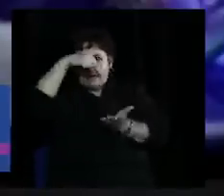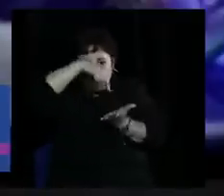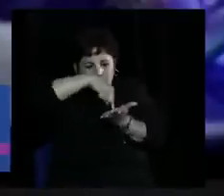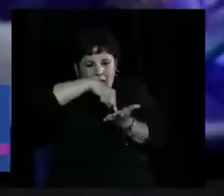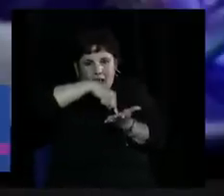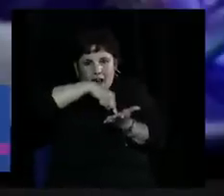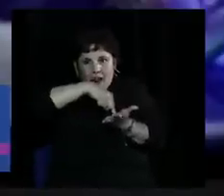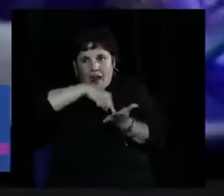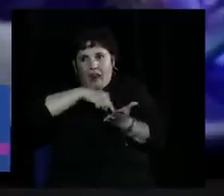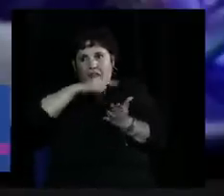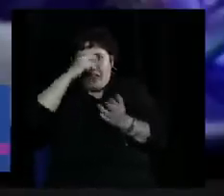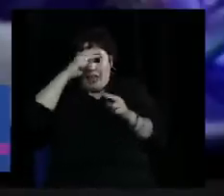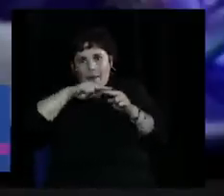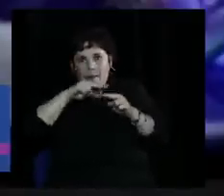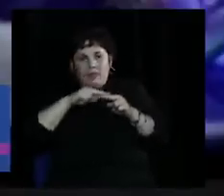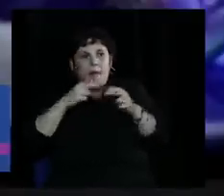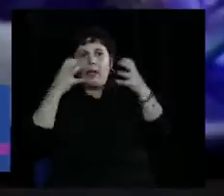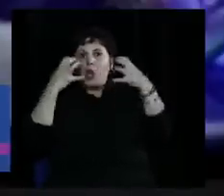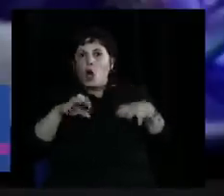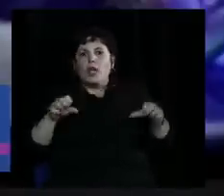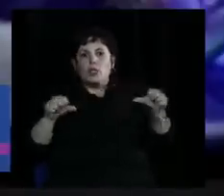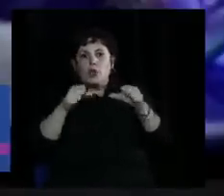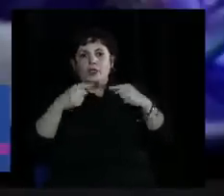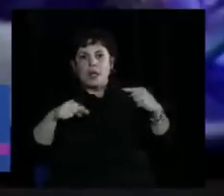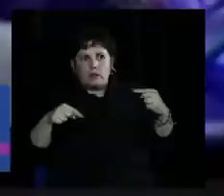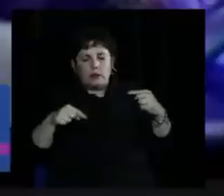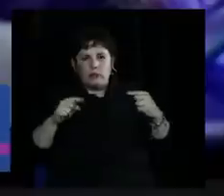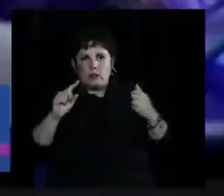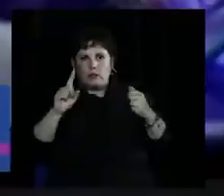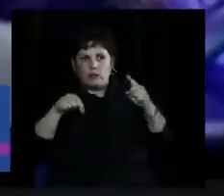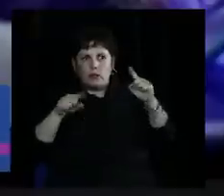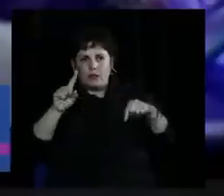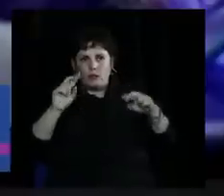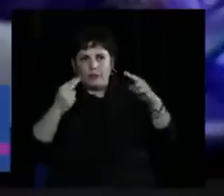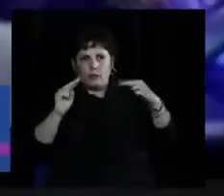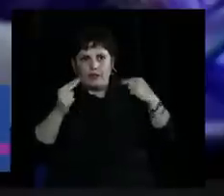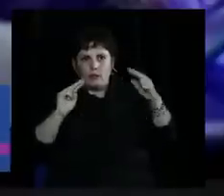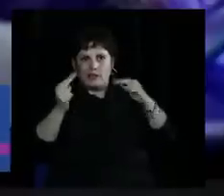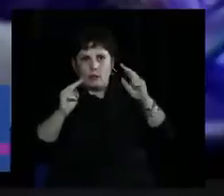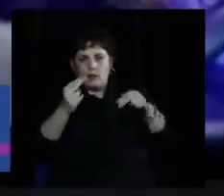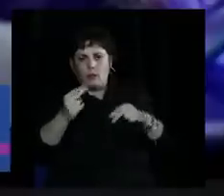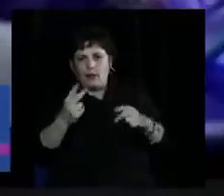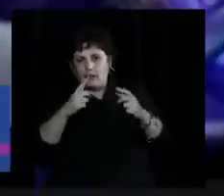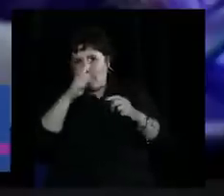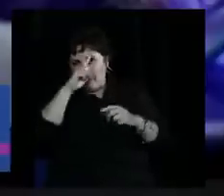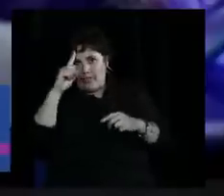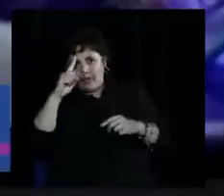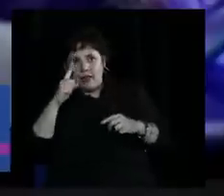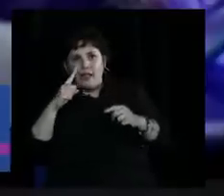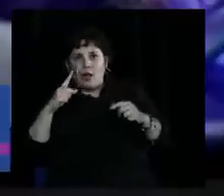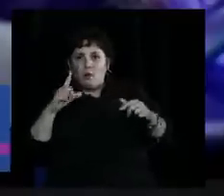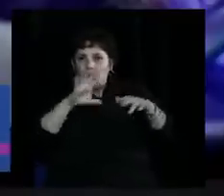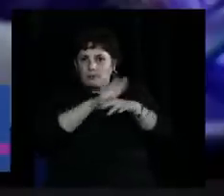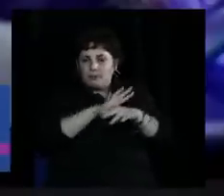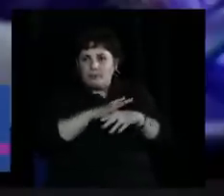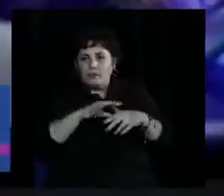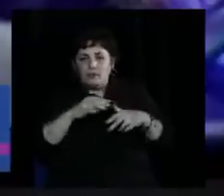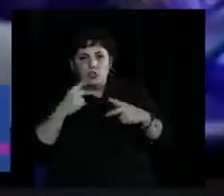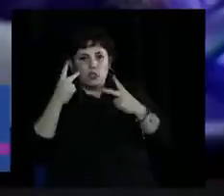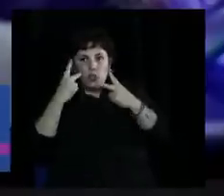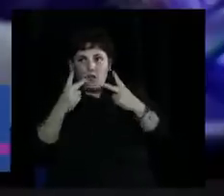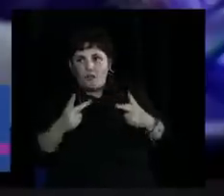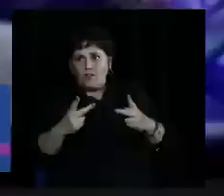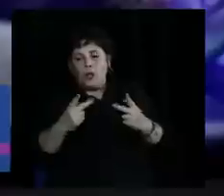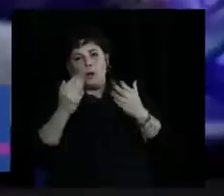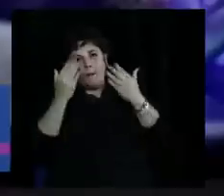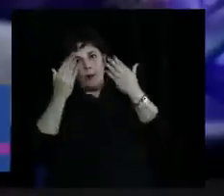epidemia. No quiso tomar medidas y por otro se acumularon las muertes, se acumularon. Hay una sintonía. Y yo lo que veo,